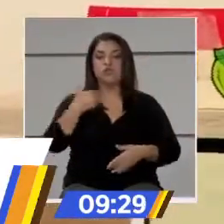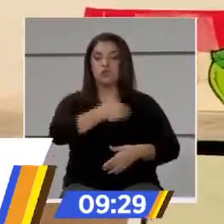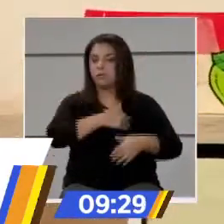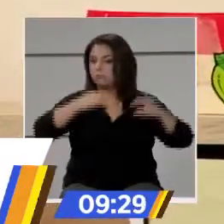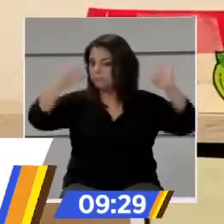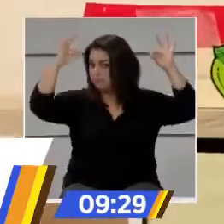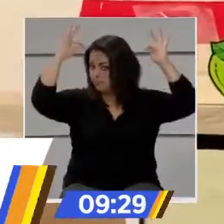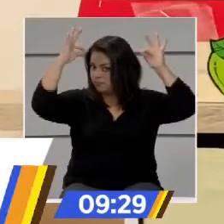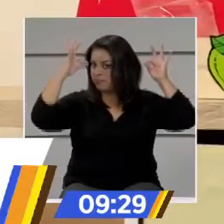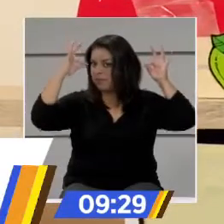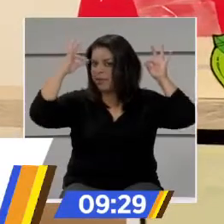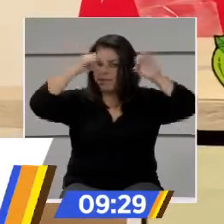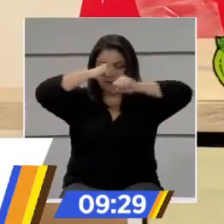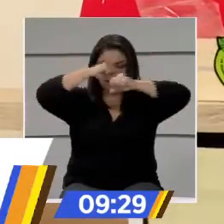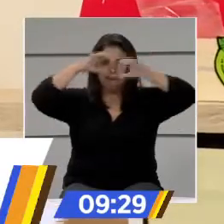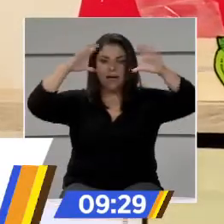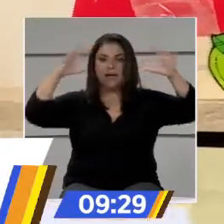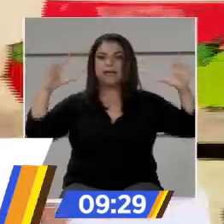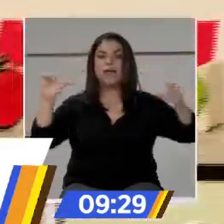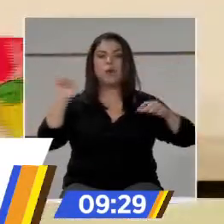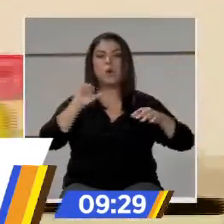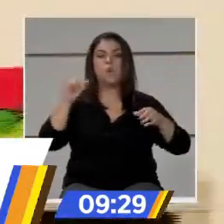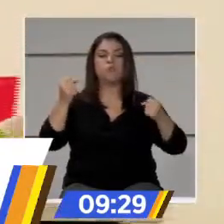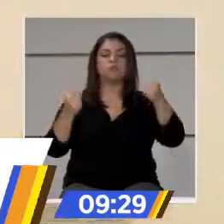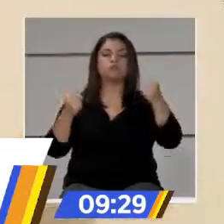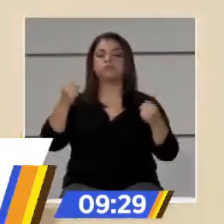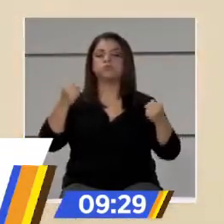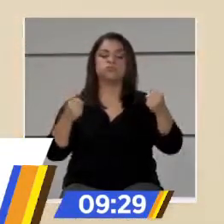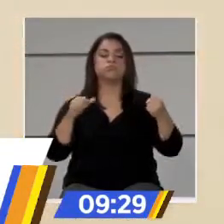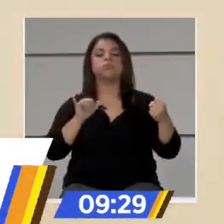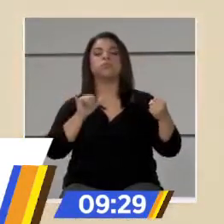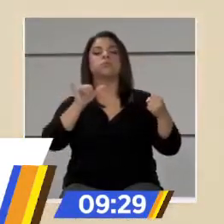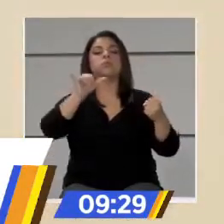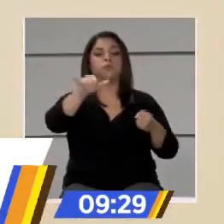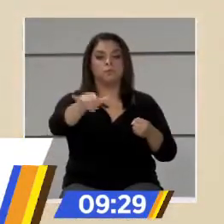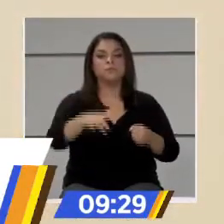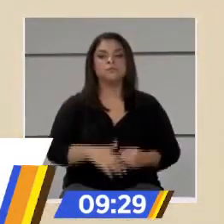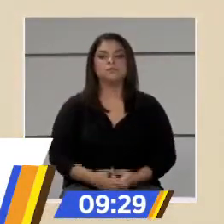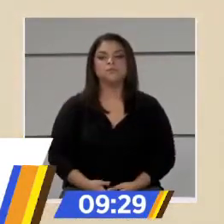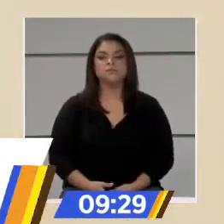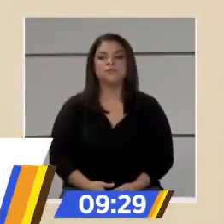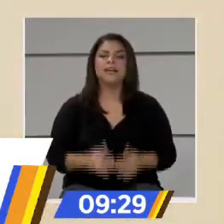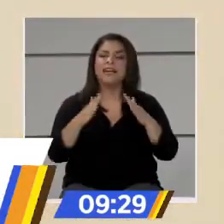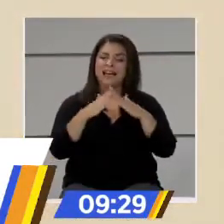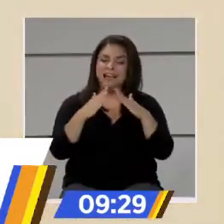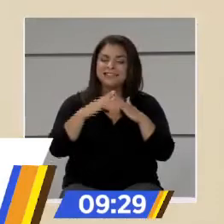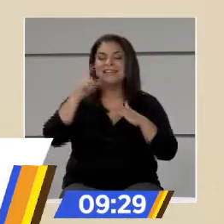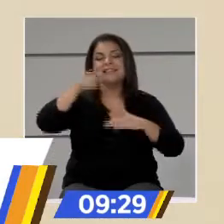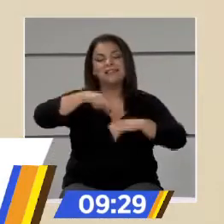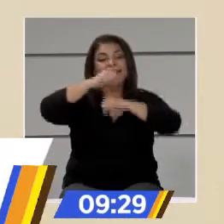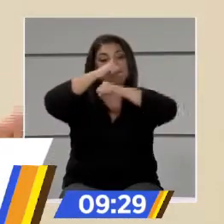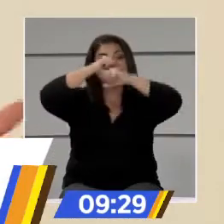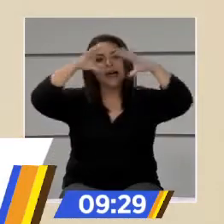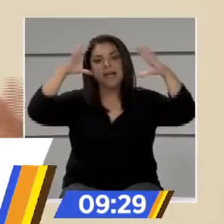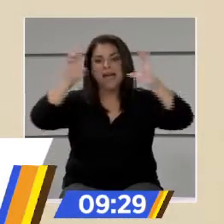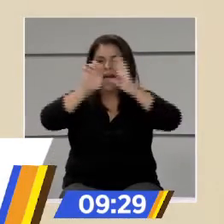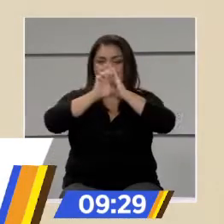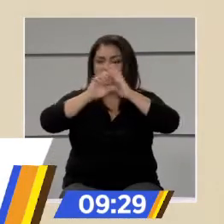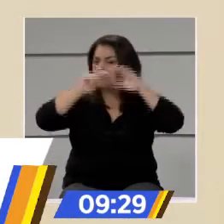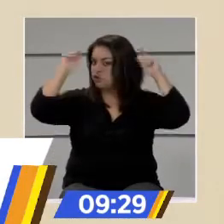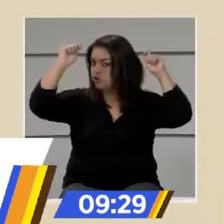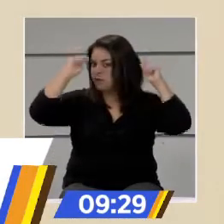aviador o algo que nos ayuda a volar estos aviones. En casa hay que usar la imaginación. Si tienen un sombrerito de fiesta o lo que